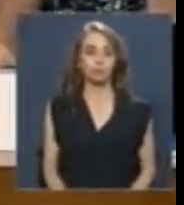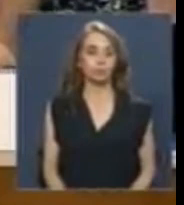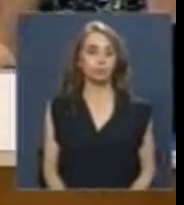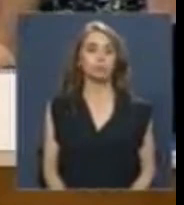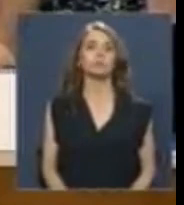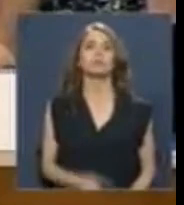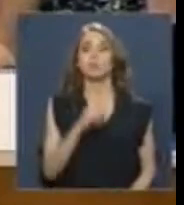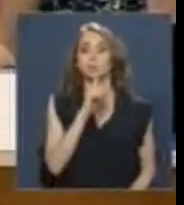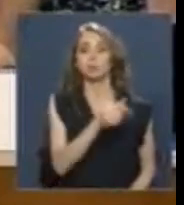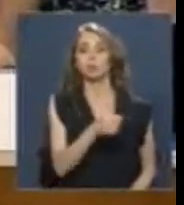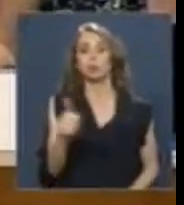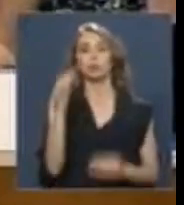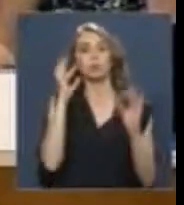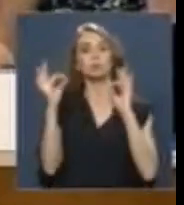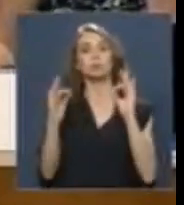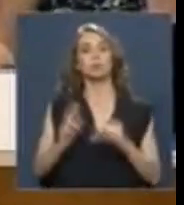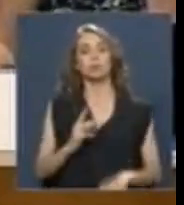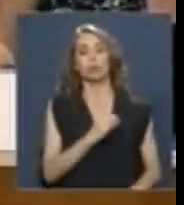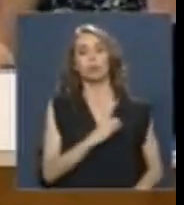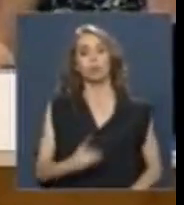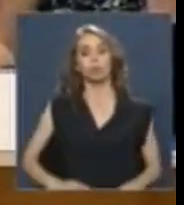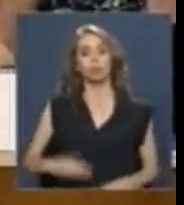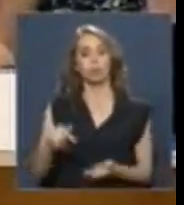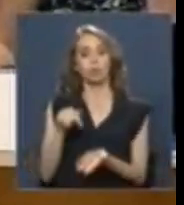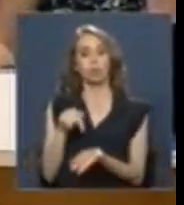Han votado todas las señoras y señores diputados.